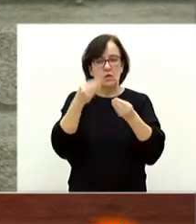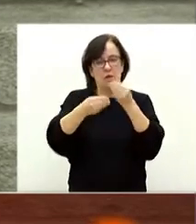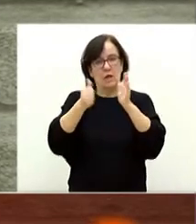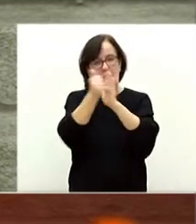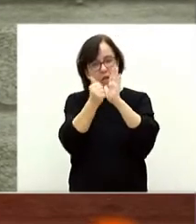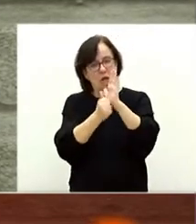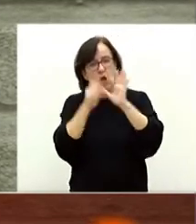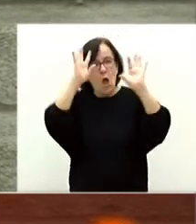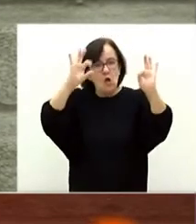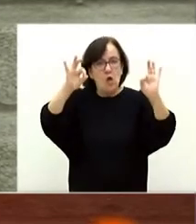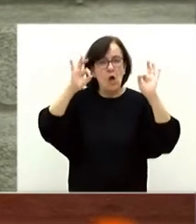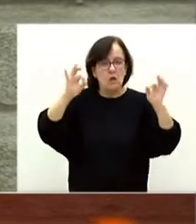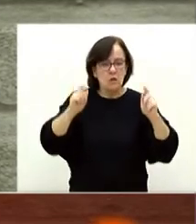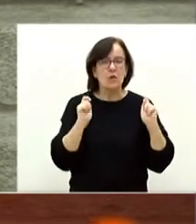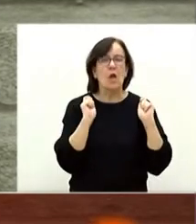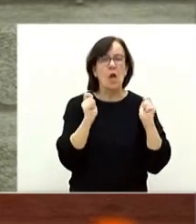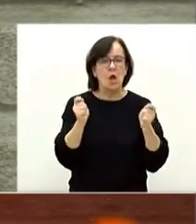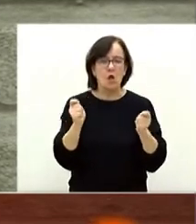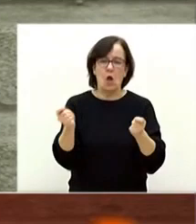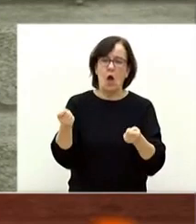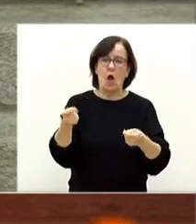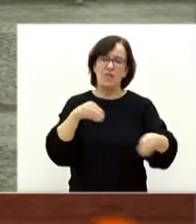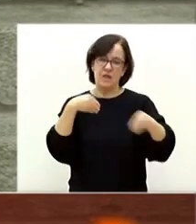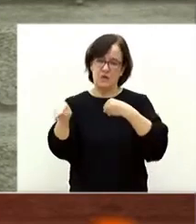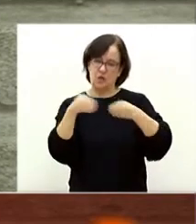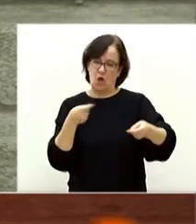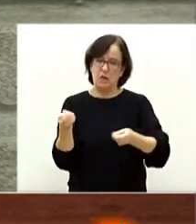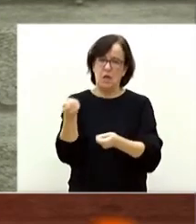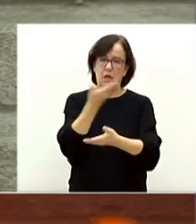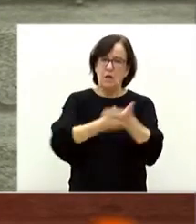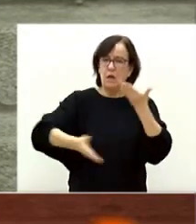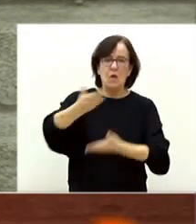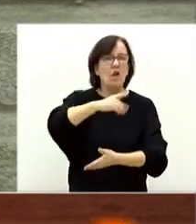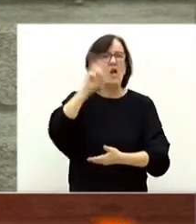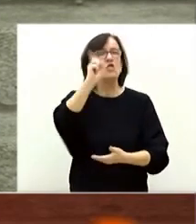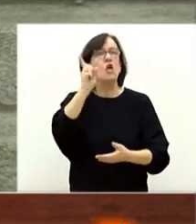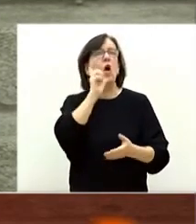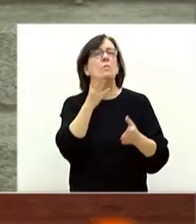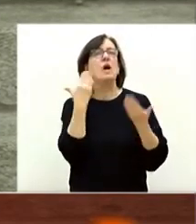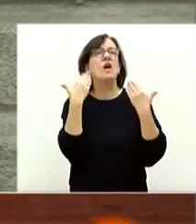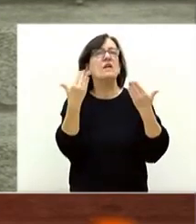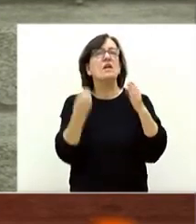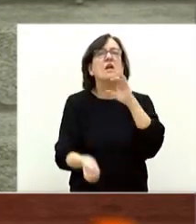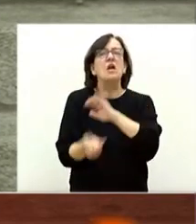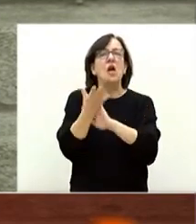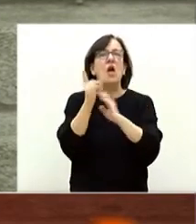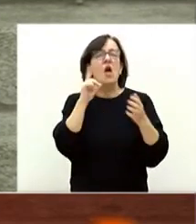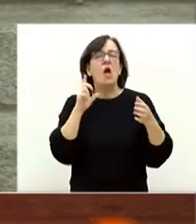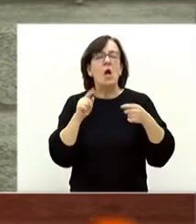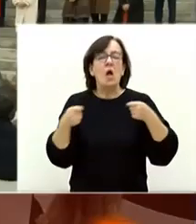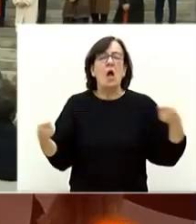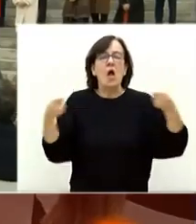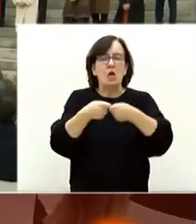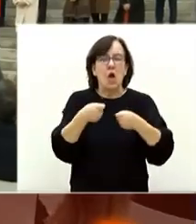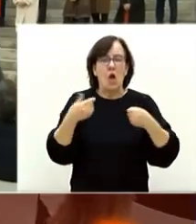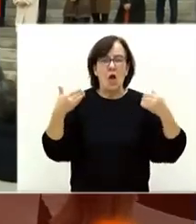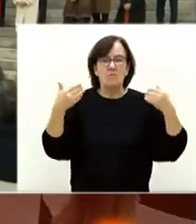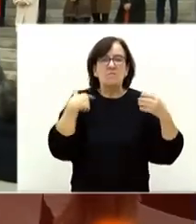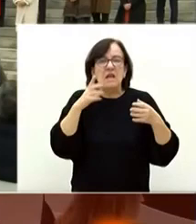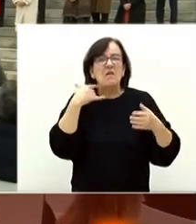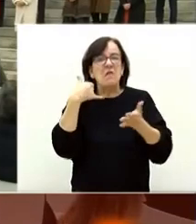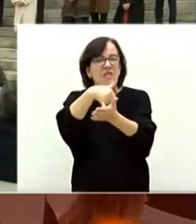y coherente de concesiones. Concesiones que no eran producto de una suerte de correlación de